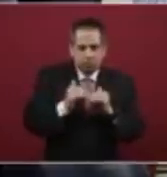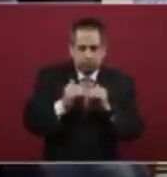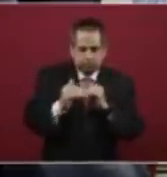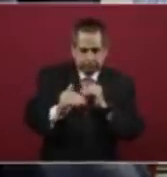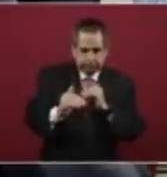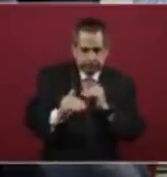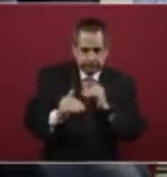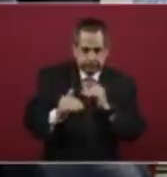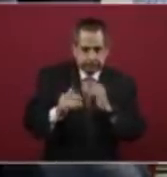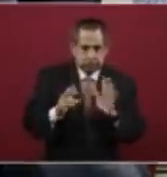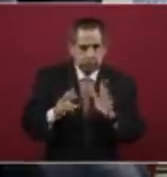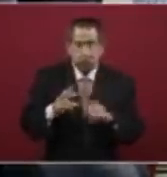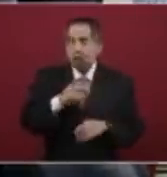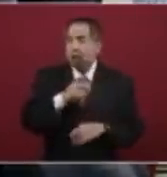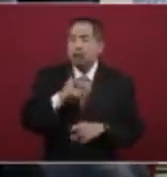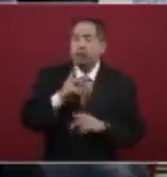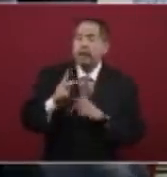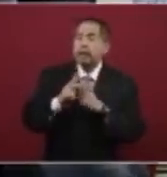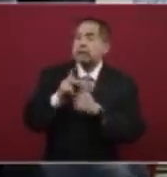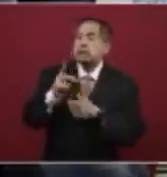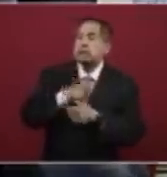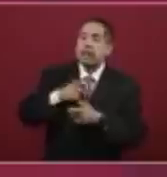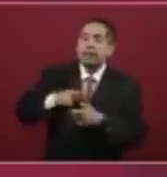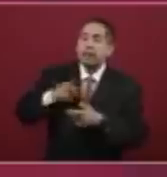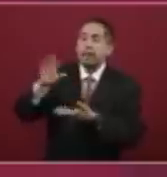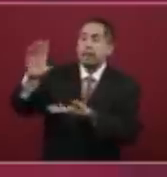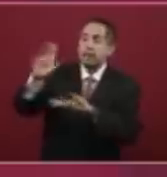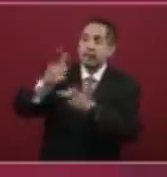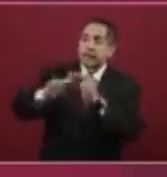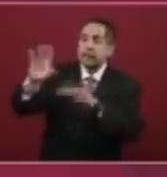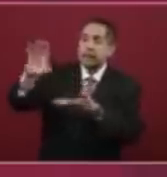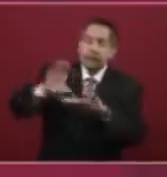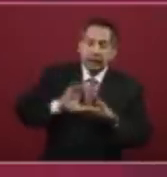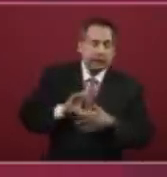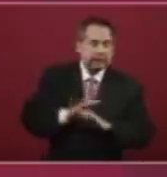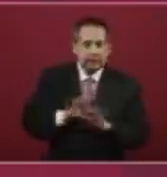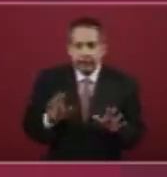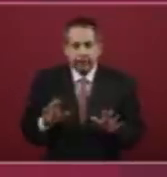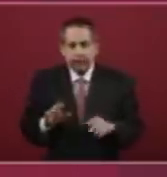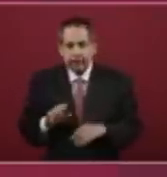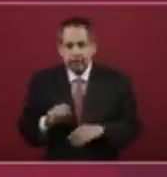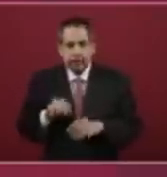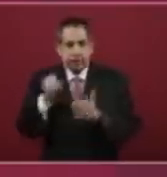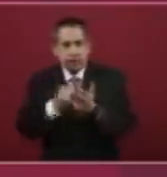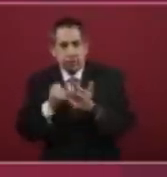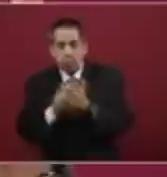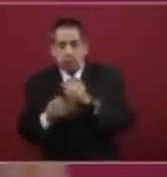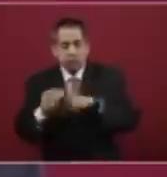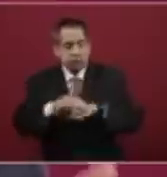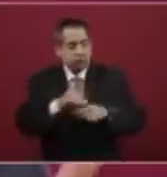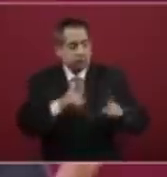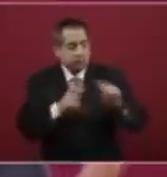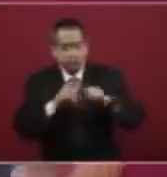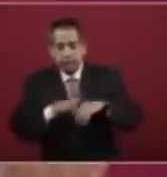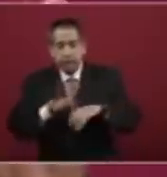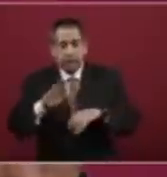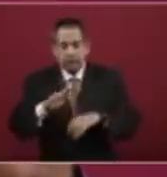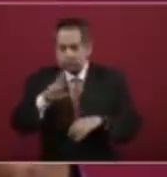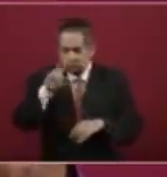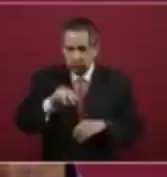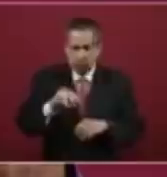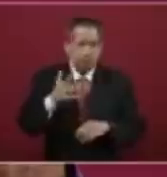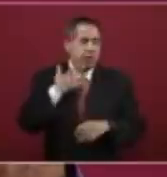no vamos a endeudar al país, no vamos a aumentar impuestos, no va a haber